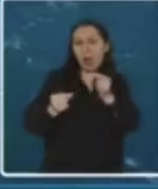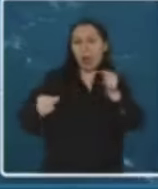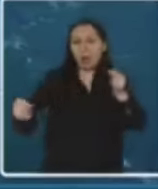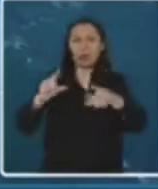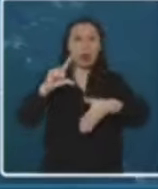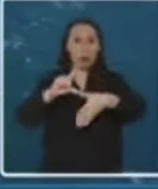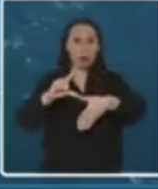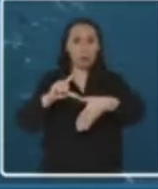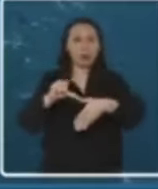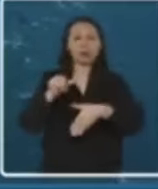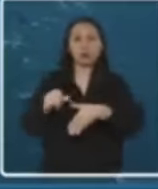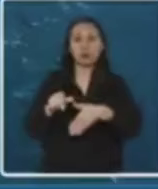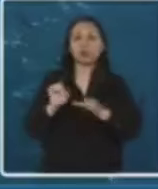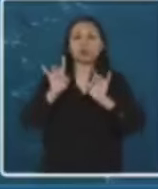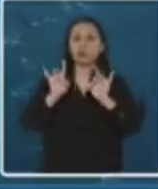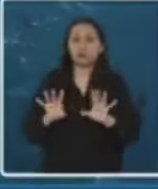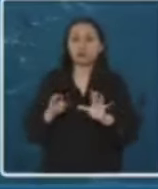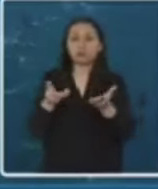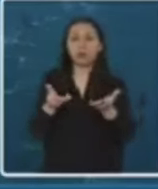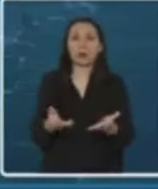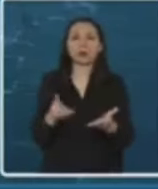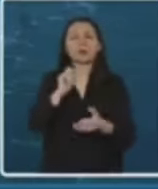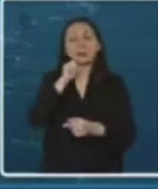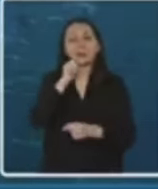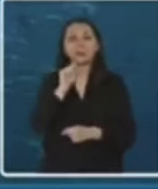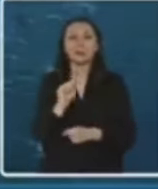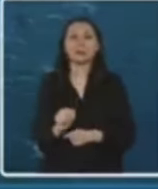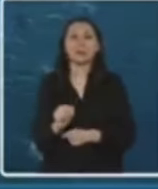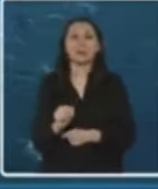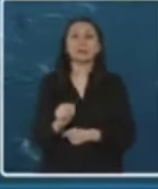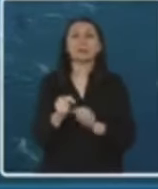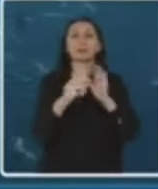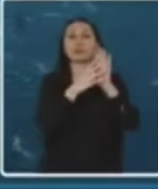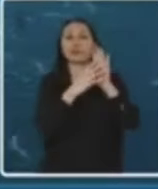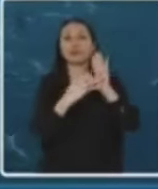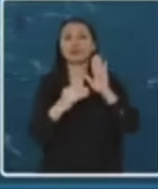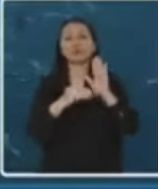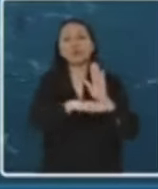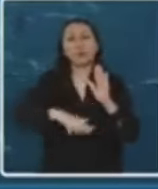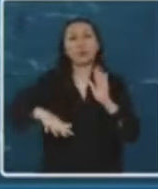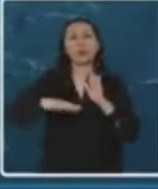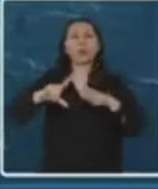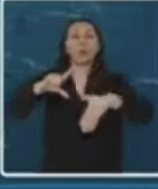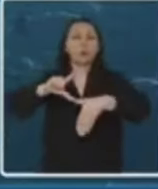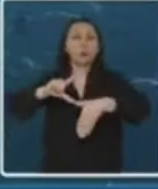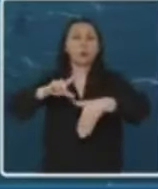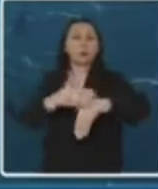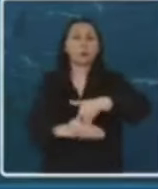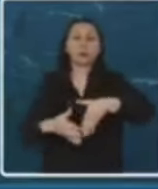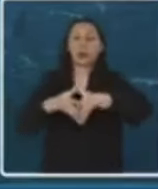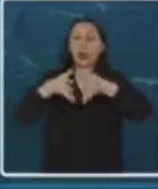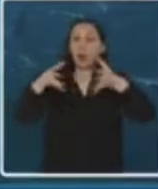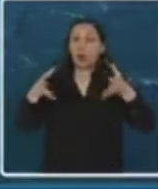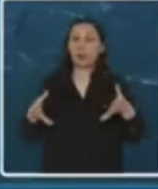latinoamérica y se va a constituir como un referente en toda la región en la región